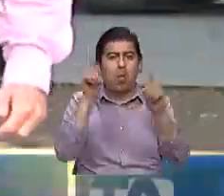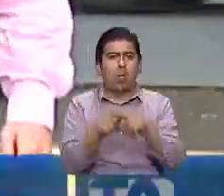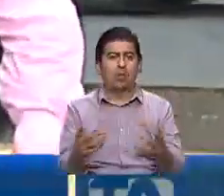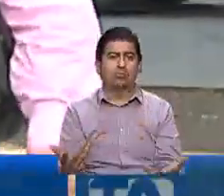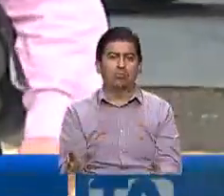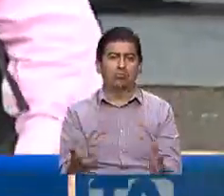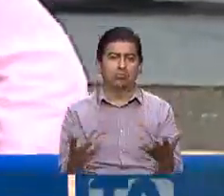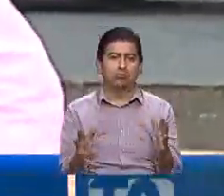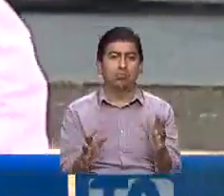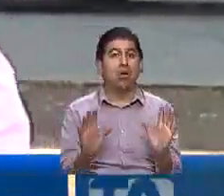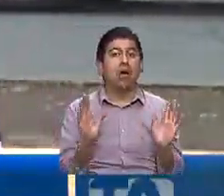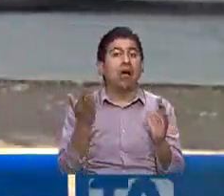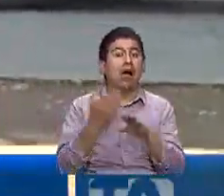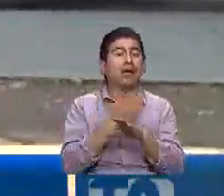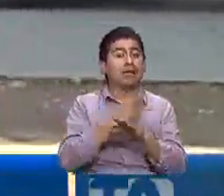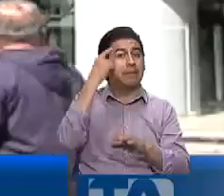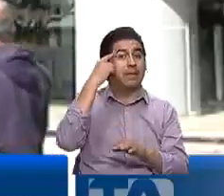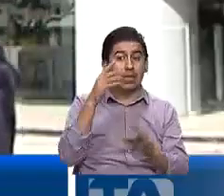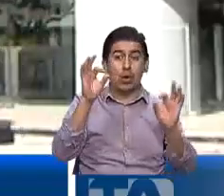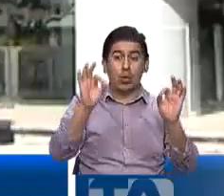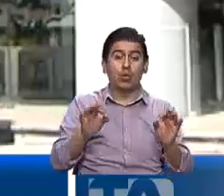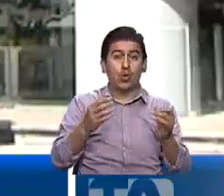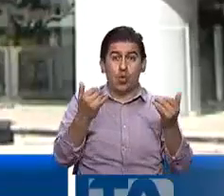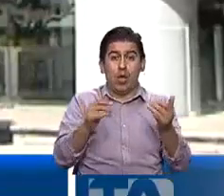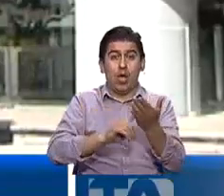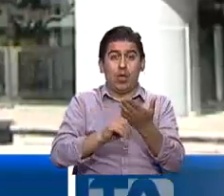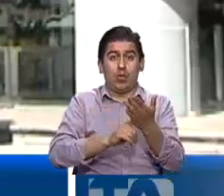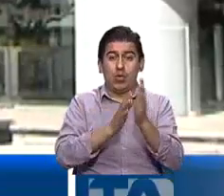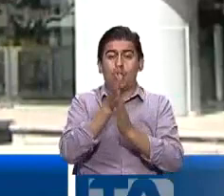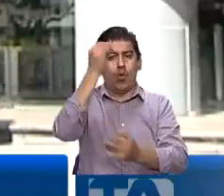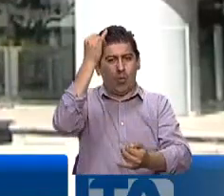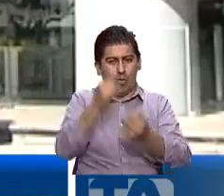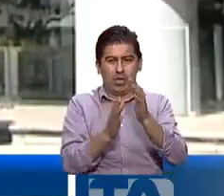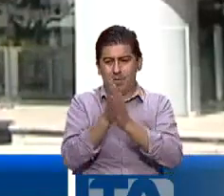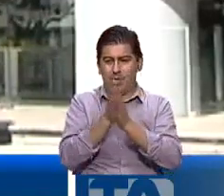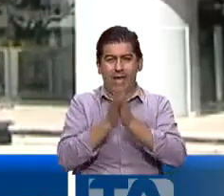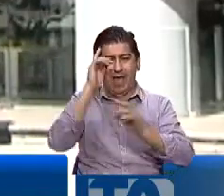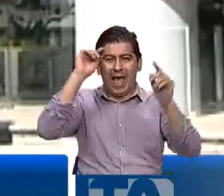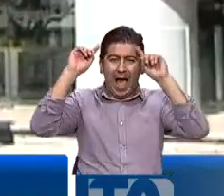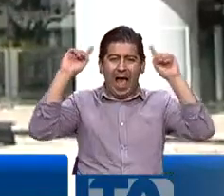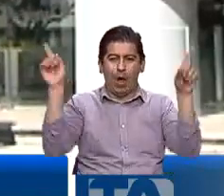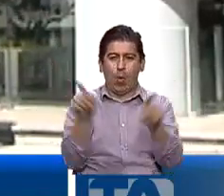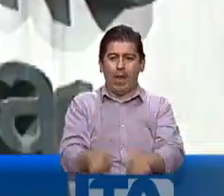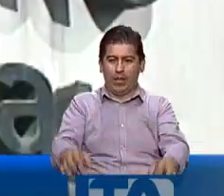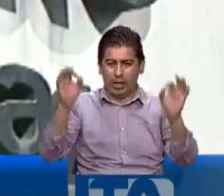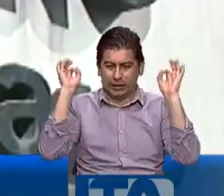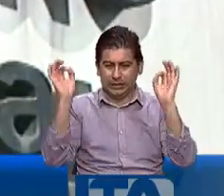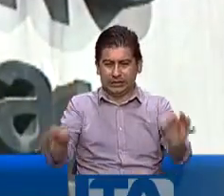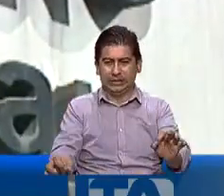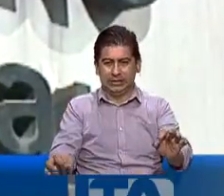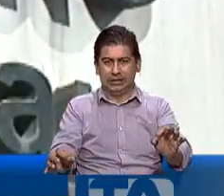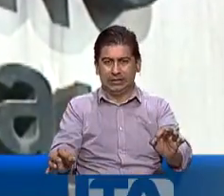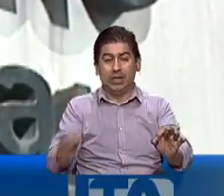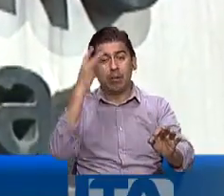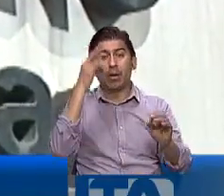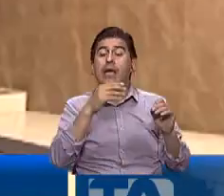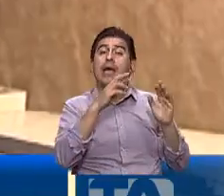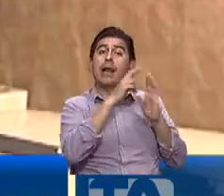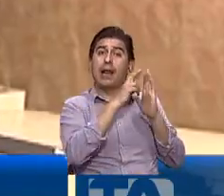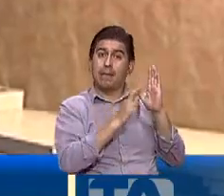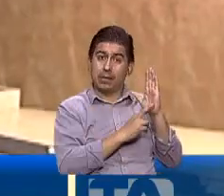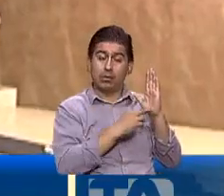Esta era la última reunión del Consejo Nacional de Salarios y Trabajo, de las tres que contempla el reglamento para fijar